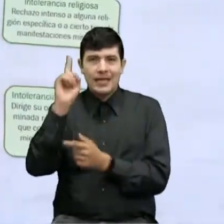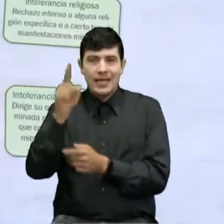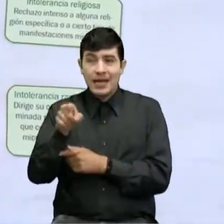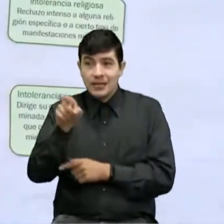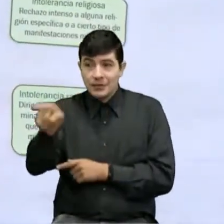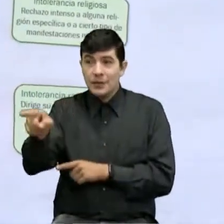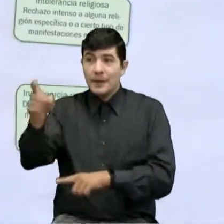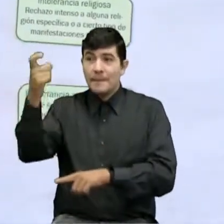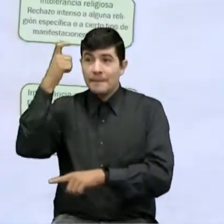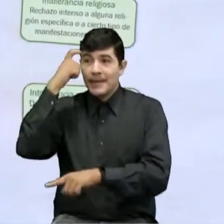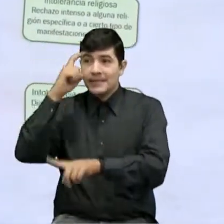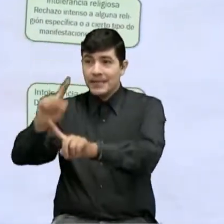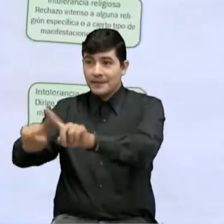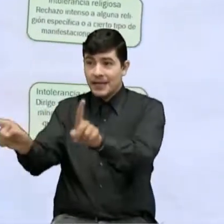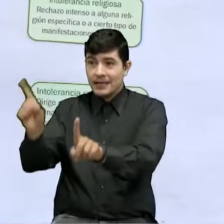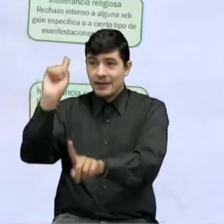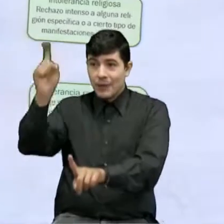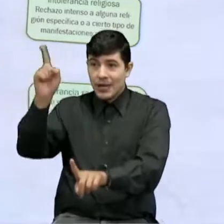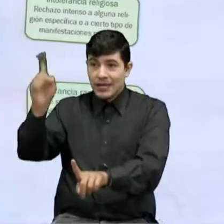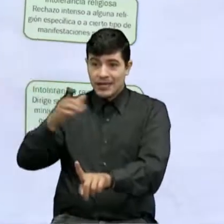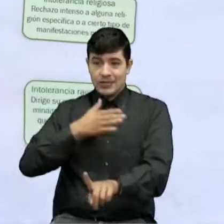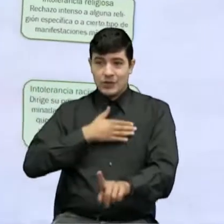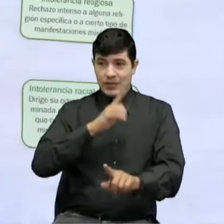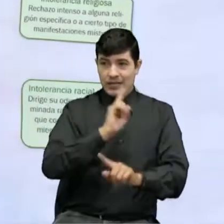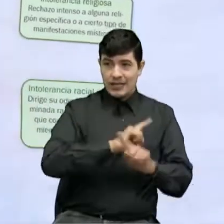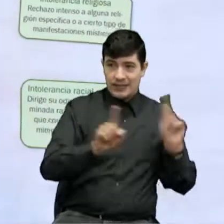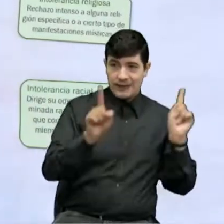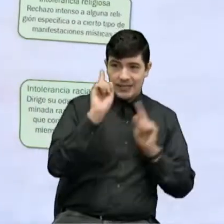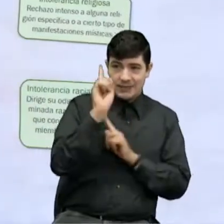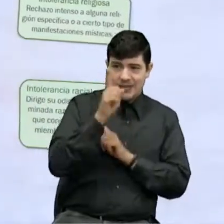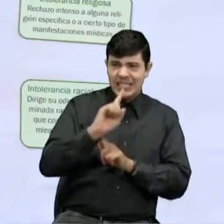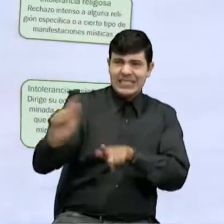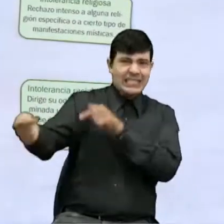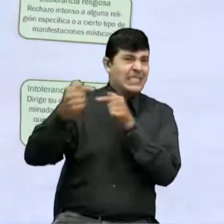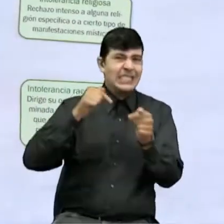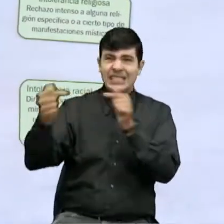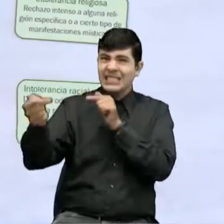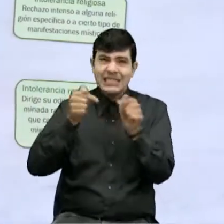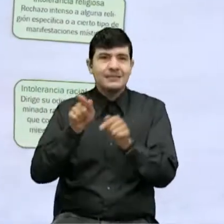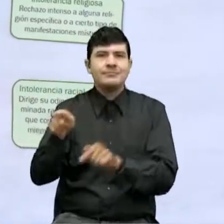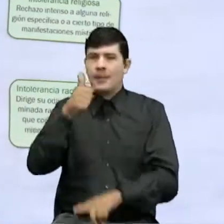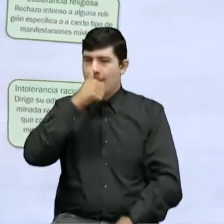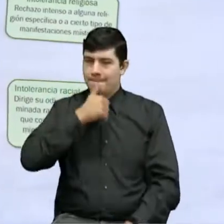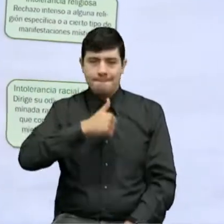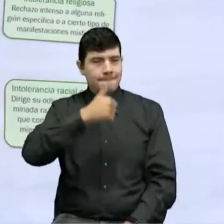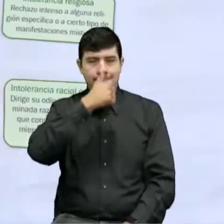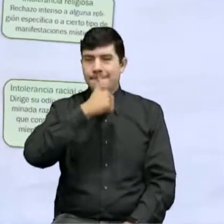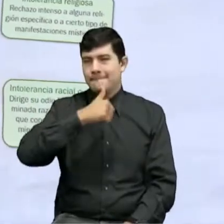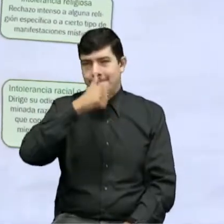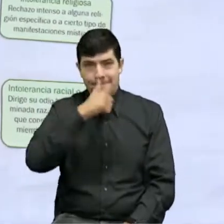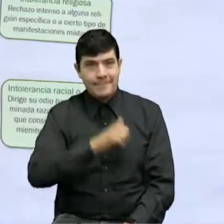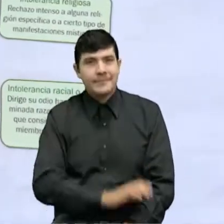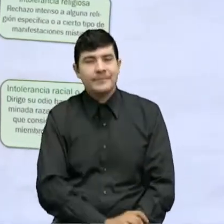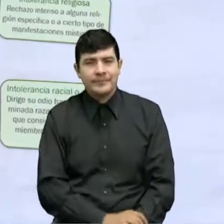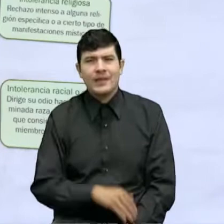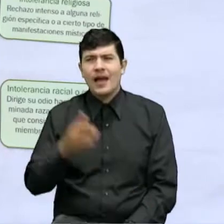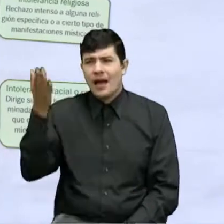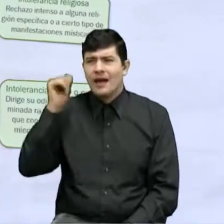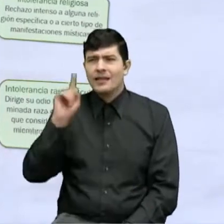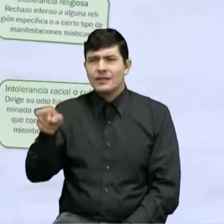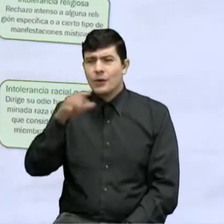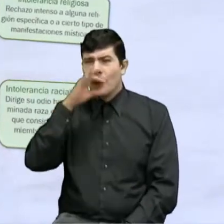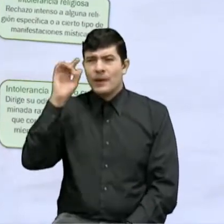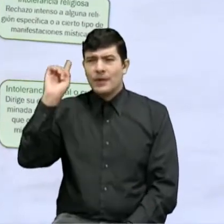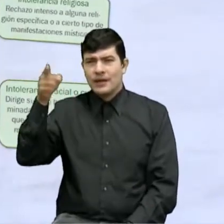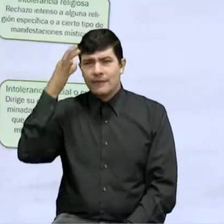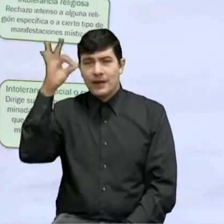pensamiento, visiones sociales o políticas. Aquí hay que resaltar lo que decía un filósofo llamado Voltaire, que en francés, hace muchos años, él decía: aunque